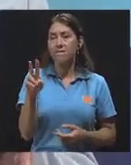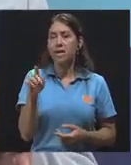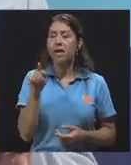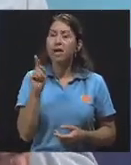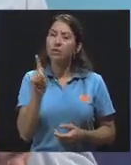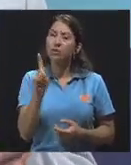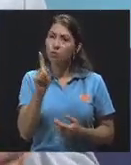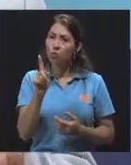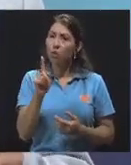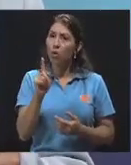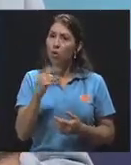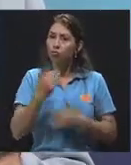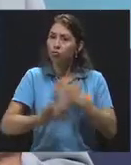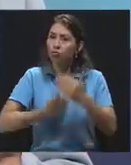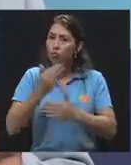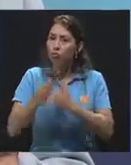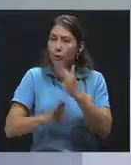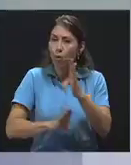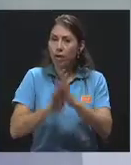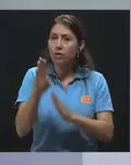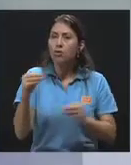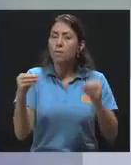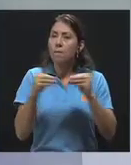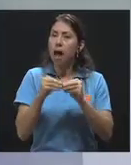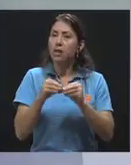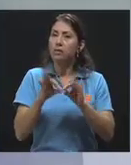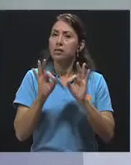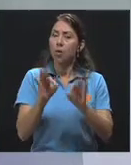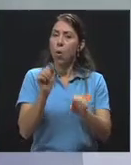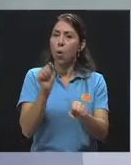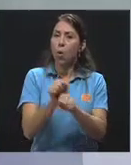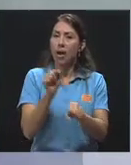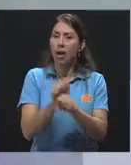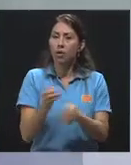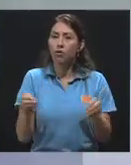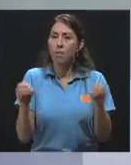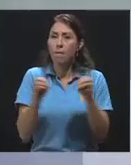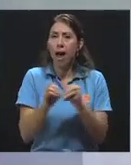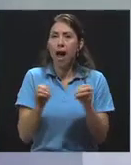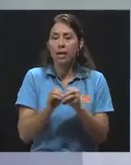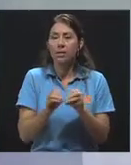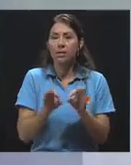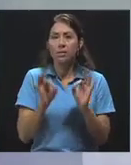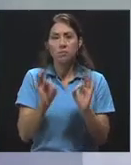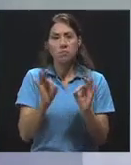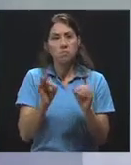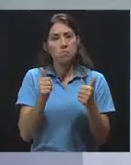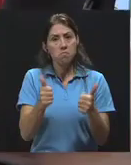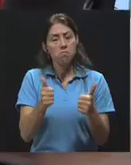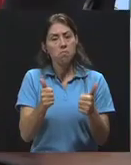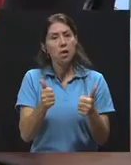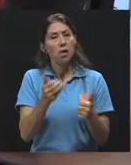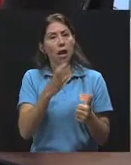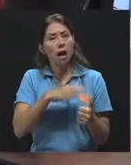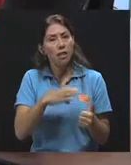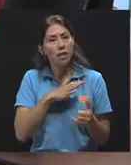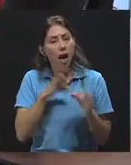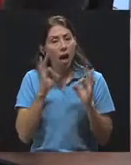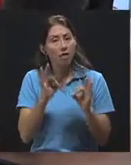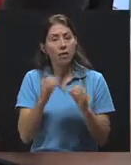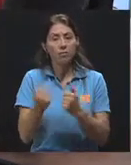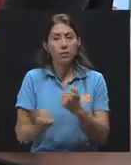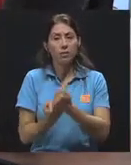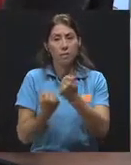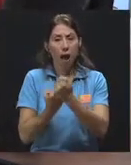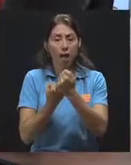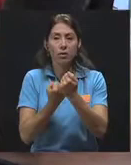los progresos más concretos, más cuantificables en cantidad, en calidad, de respaldo